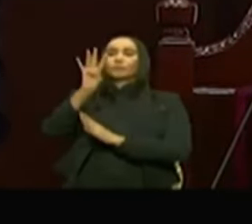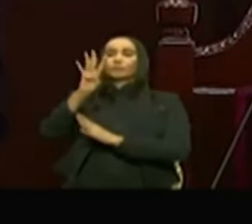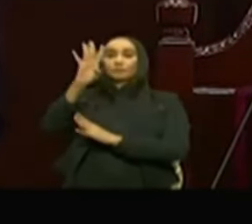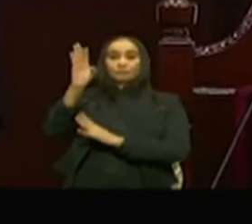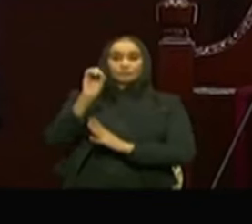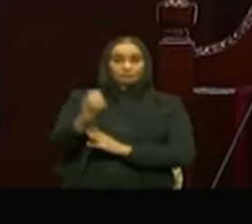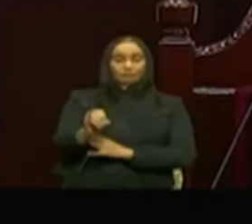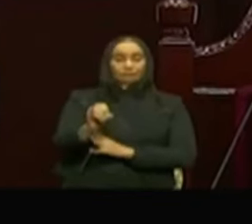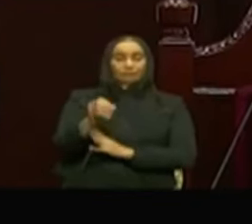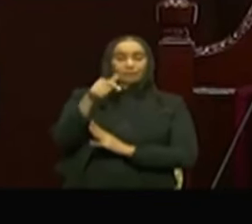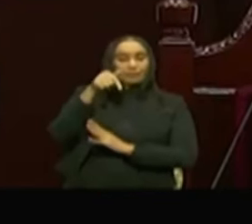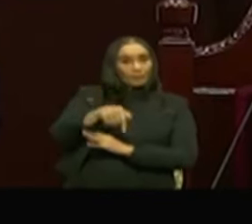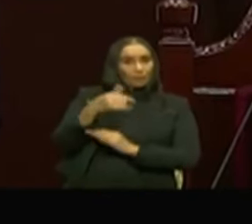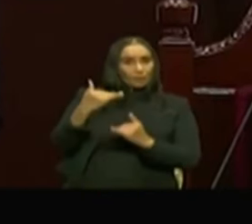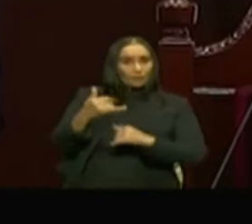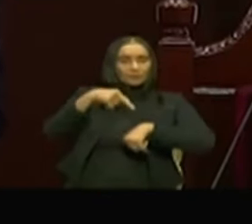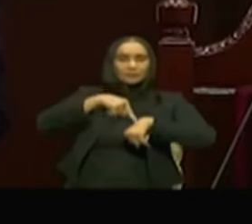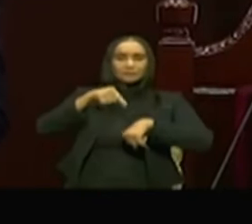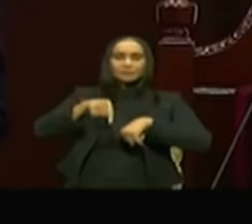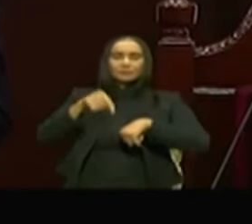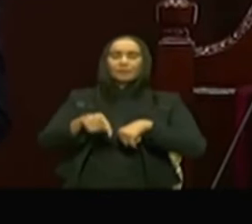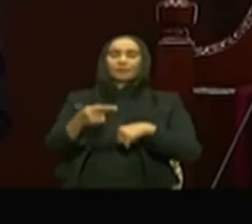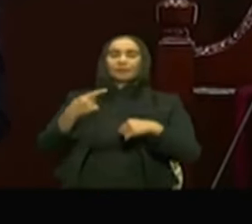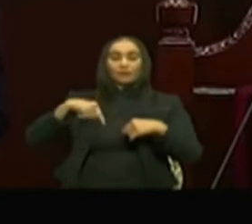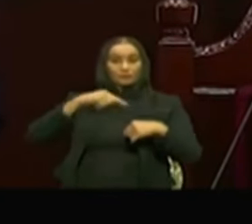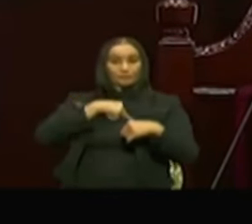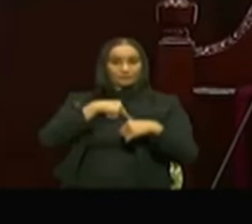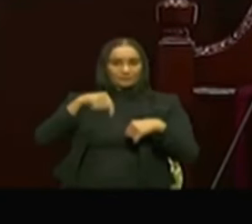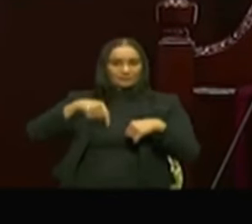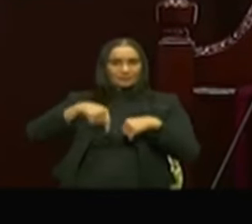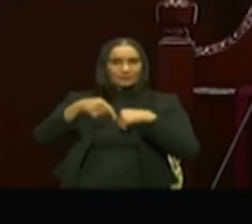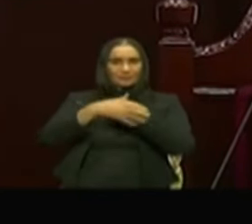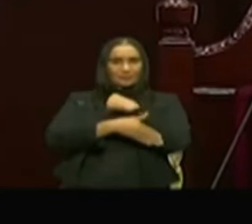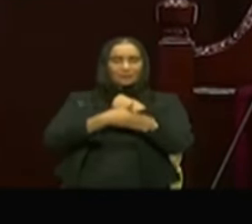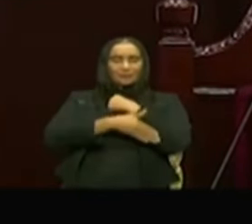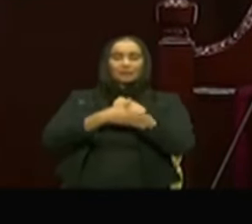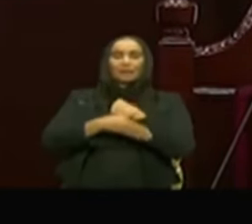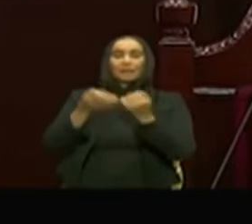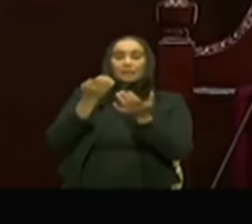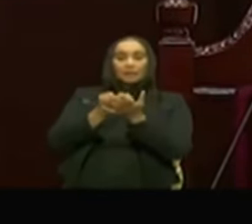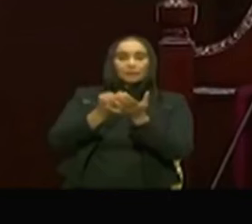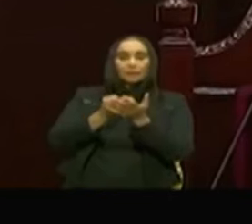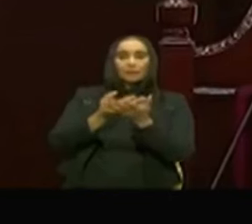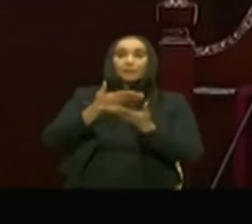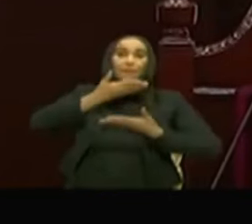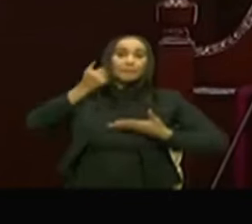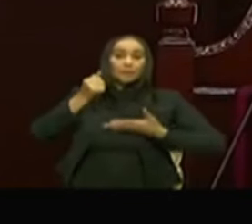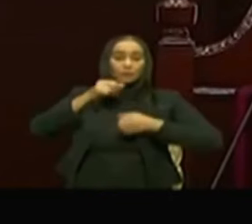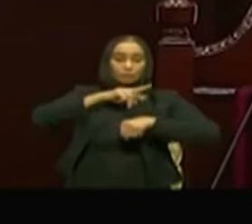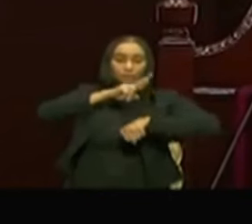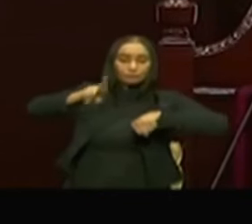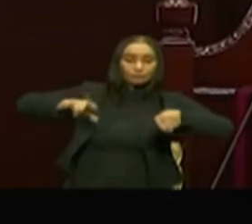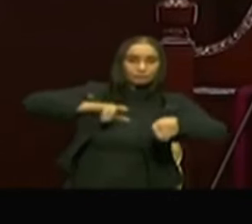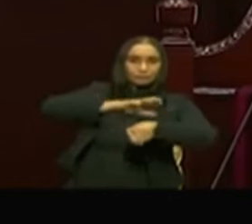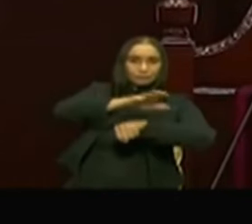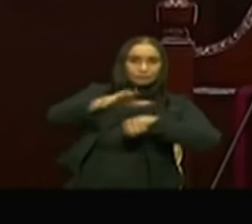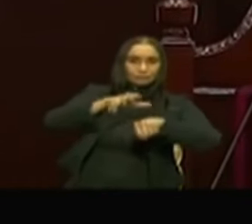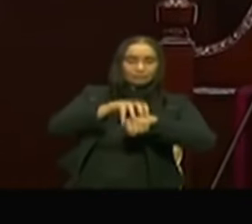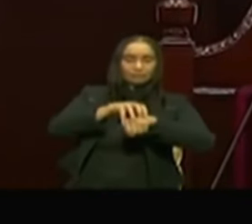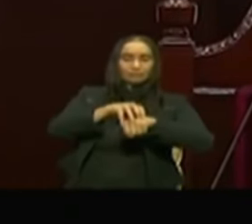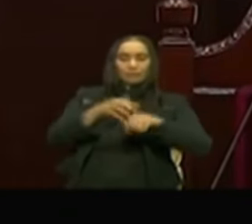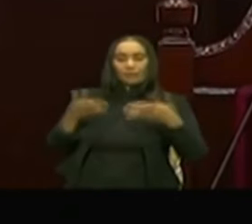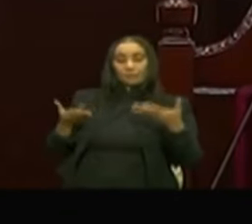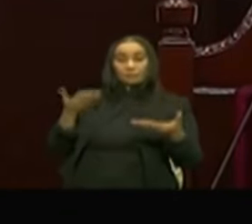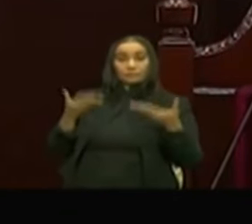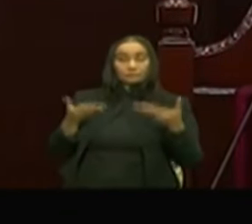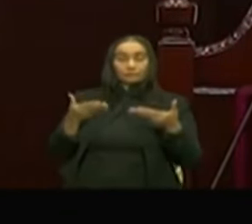2.4%, siendo en este momento la nuestra una de las economías más dinámicas de la región. En términos